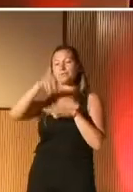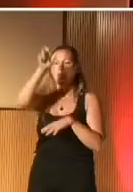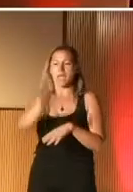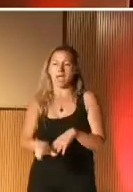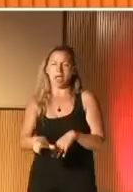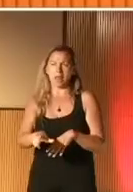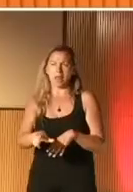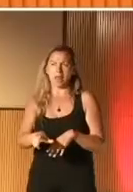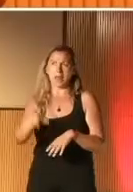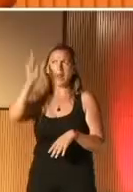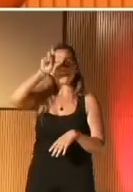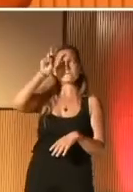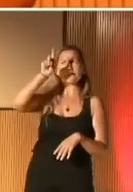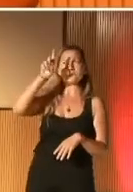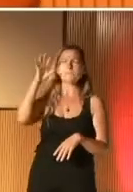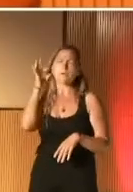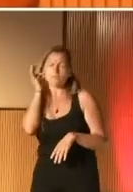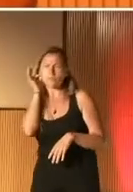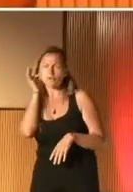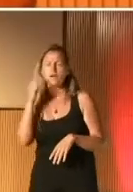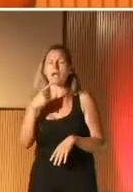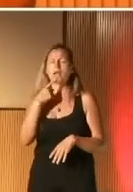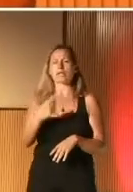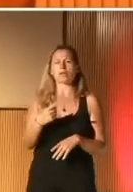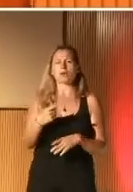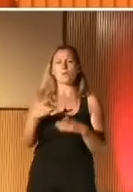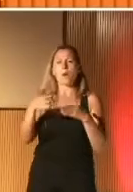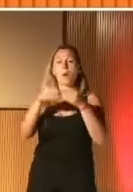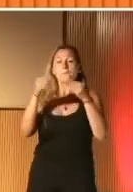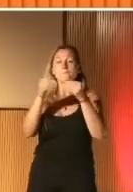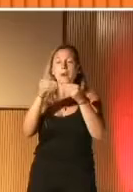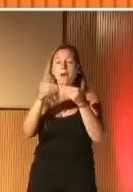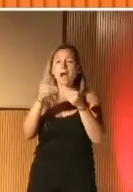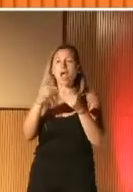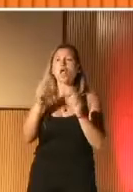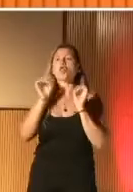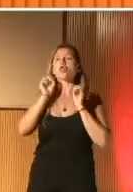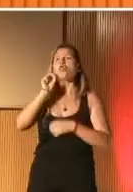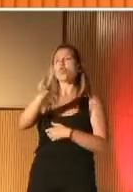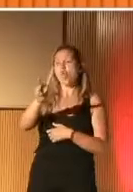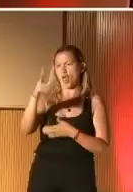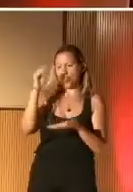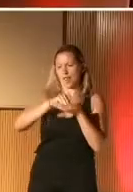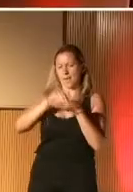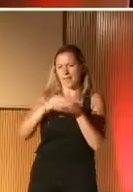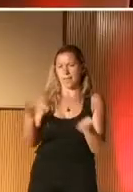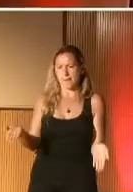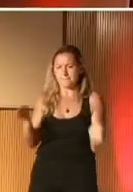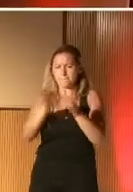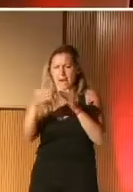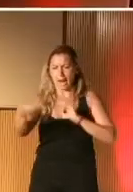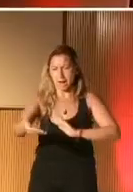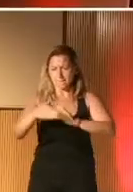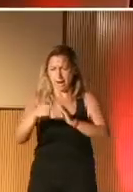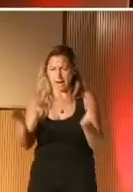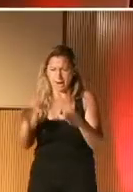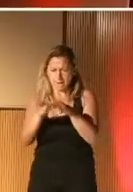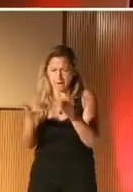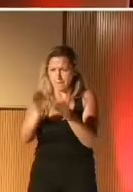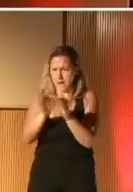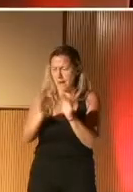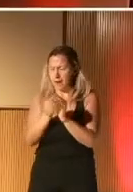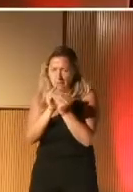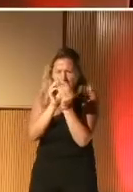creo recordar, junto al resto de compañeros, les pidió que doblara un papel 12 veces. Imaginad lo que quería la profesora, ¿no?